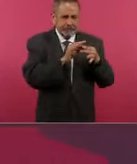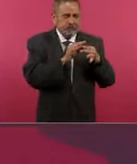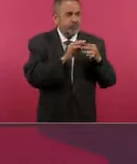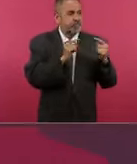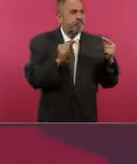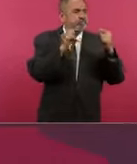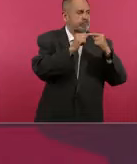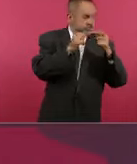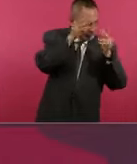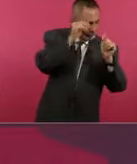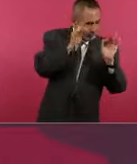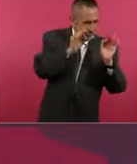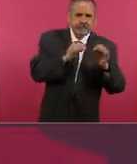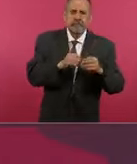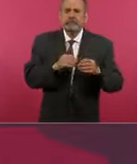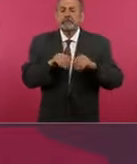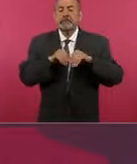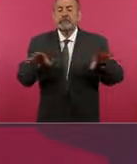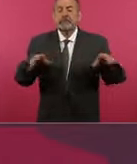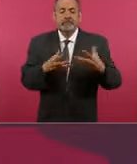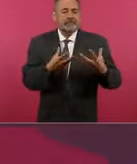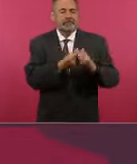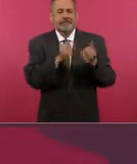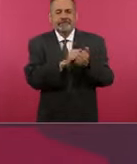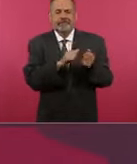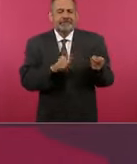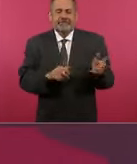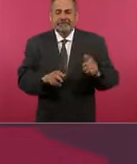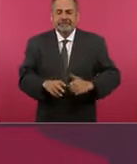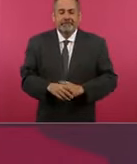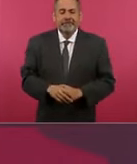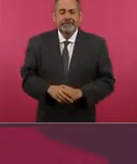extremos con la ultraderecha.